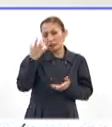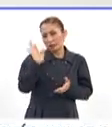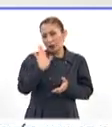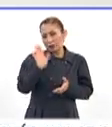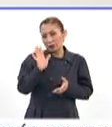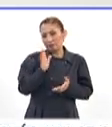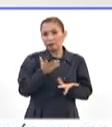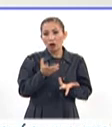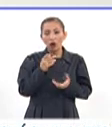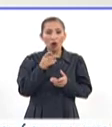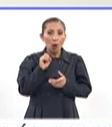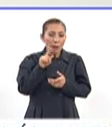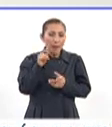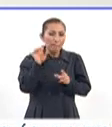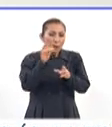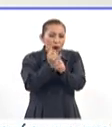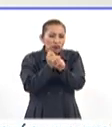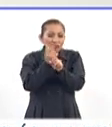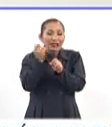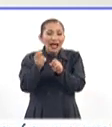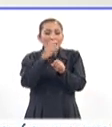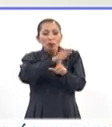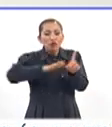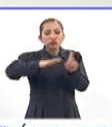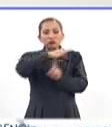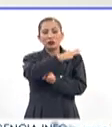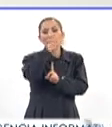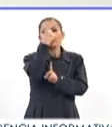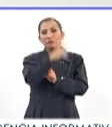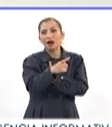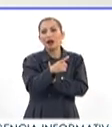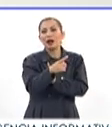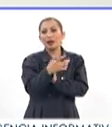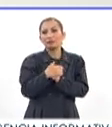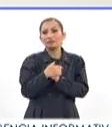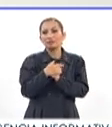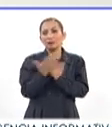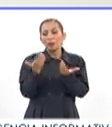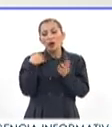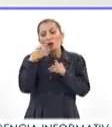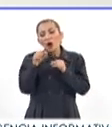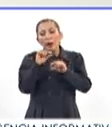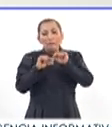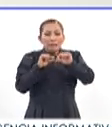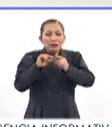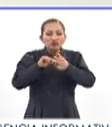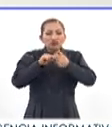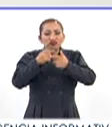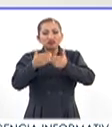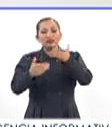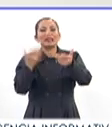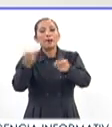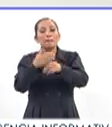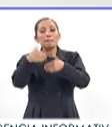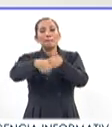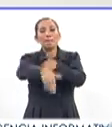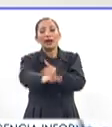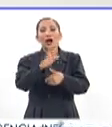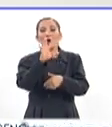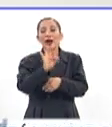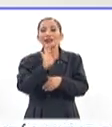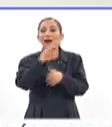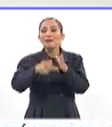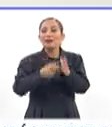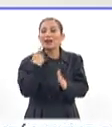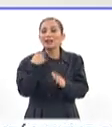bien, querido Omar, preparamos una pequeña nota de contexto para que pues vayamos calentando motores de lo que será la